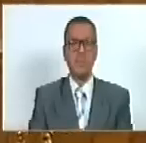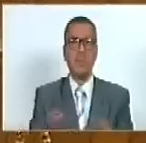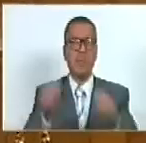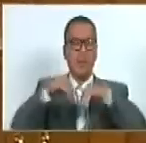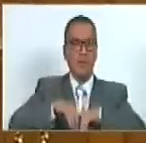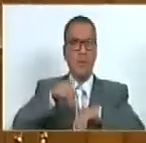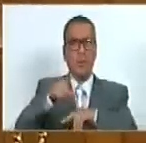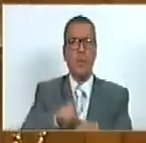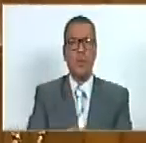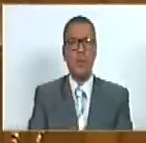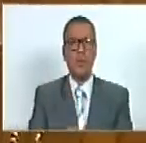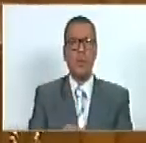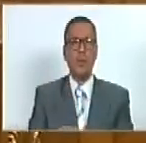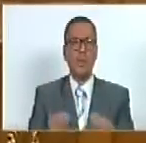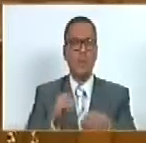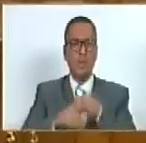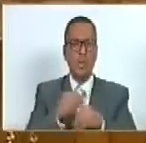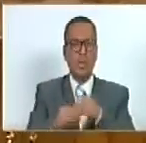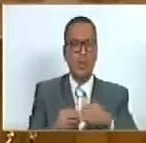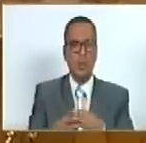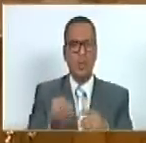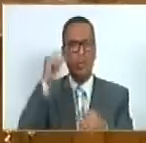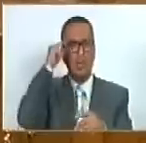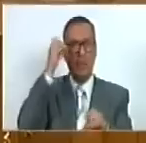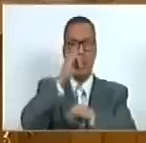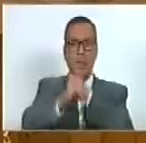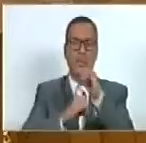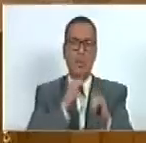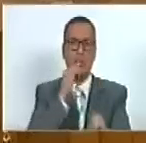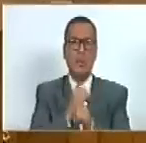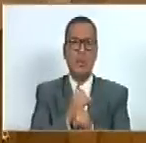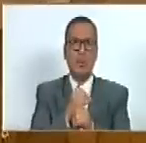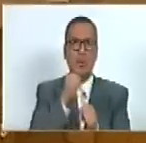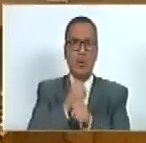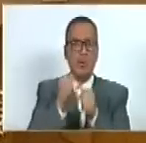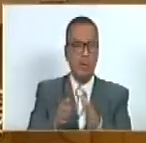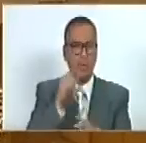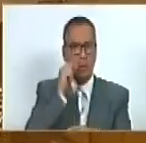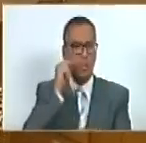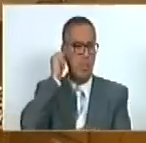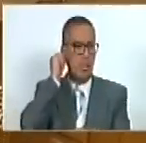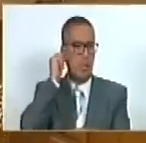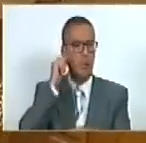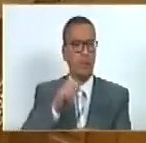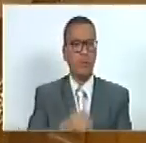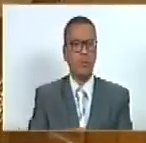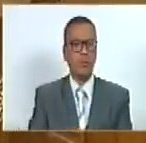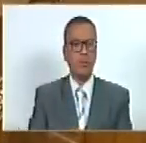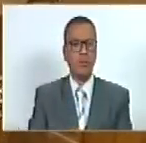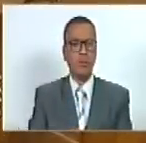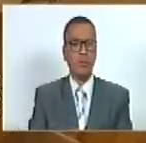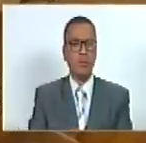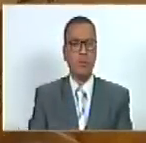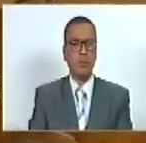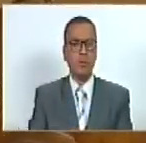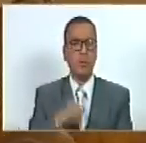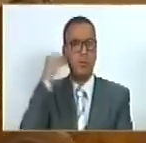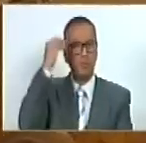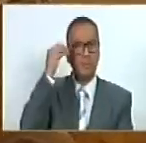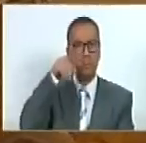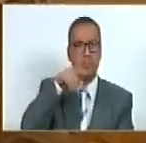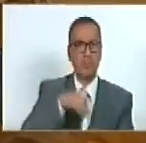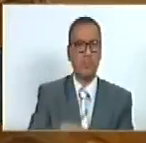Acuerdo en celebración al Día Internacional de la Trabajadora y el Trabajador.